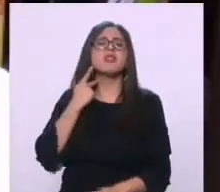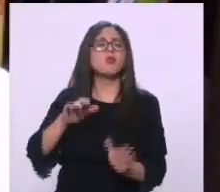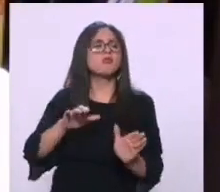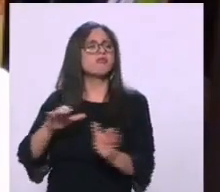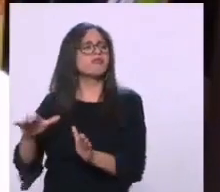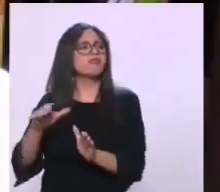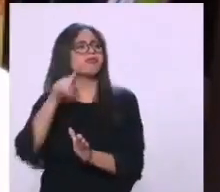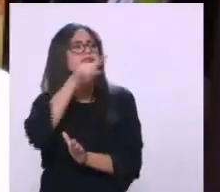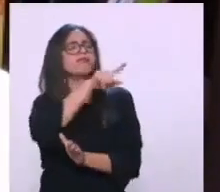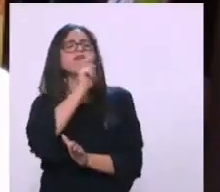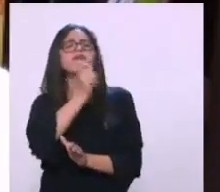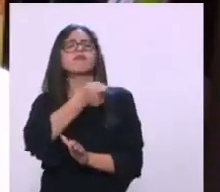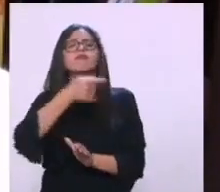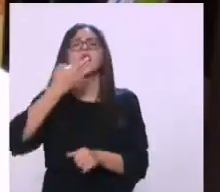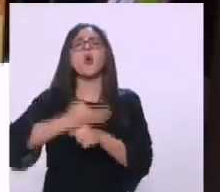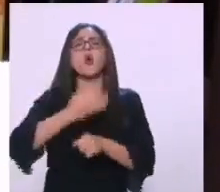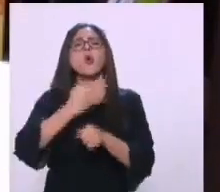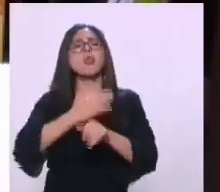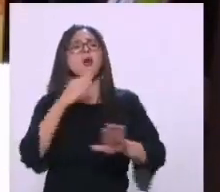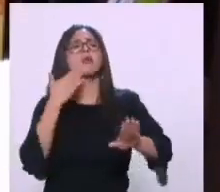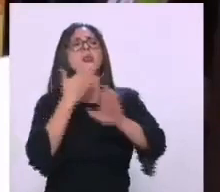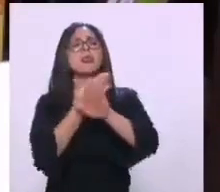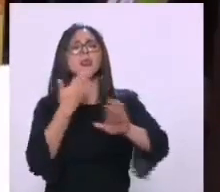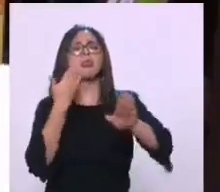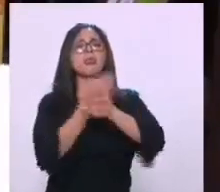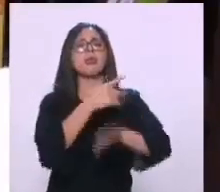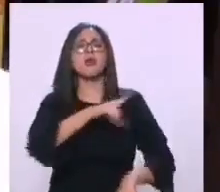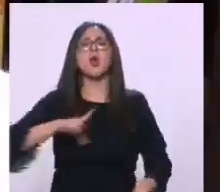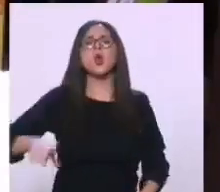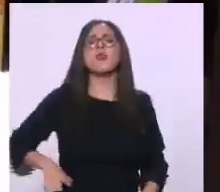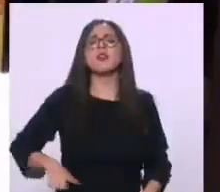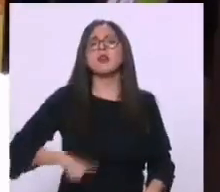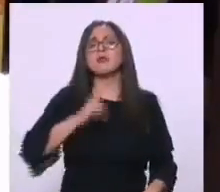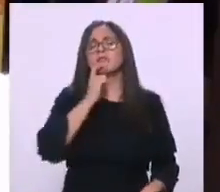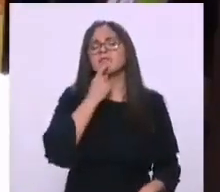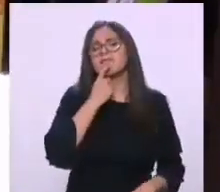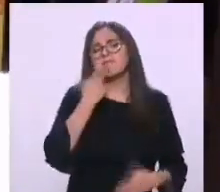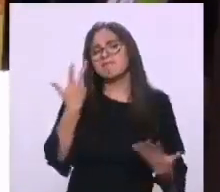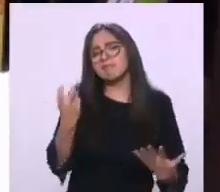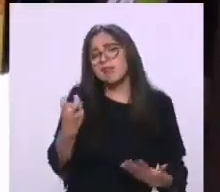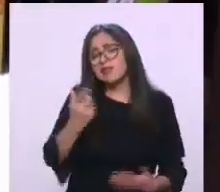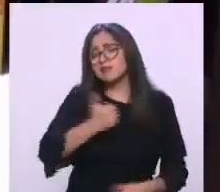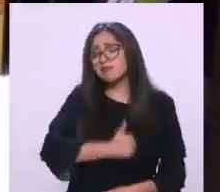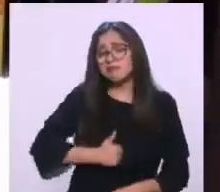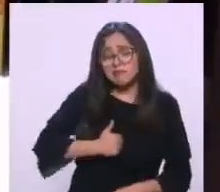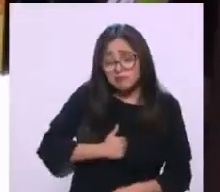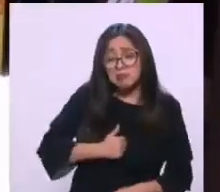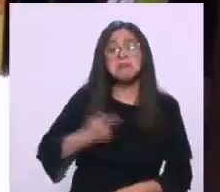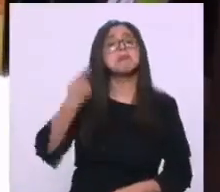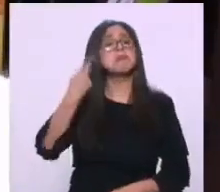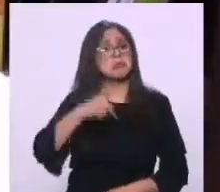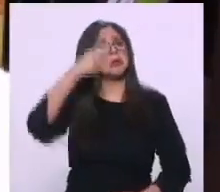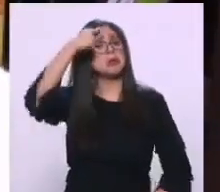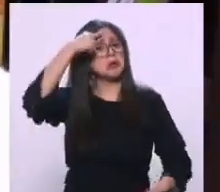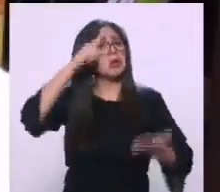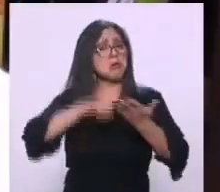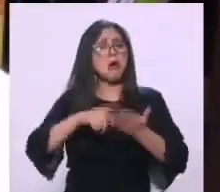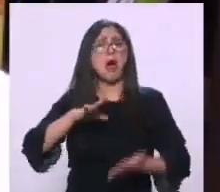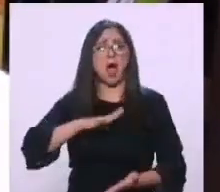insistan en solamente estar atacando cualquier acción del gobierno. Por otro lado, creo que hay más mexicanos que están a